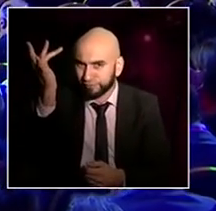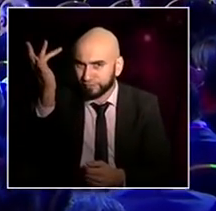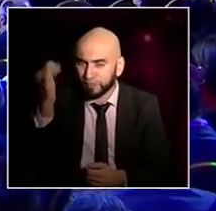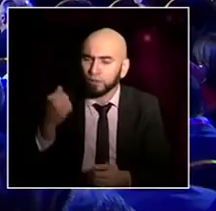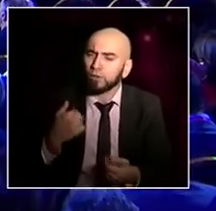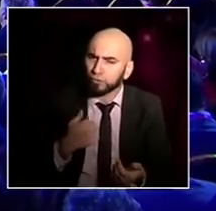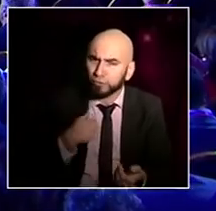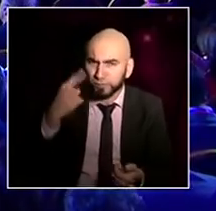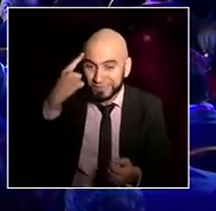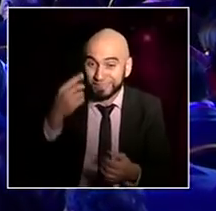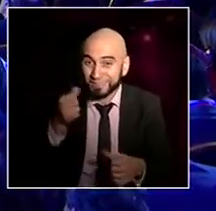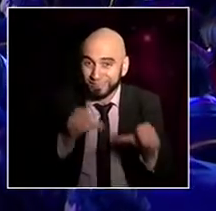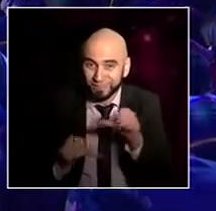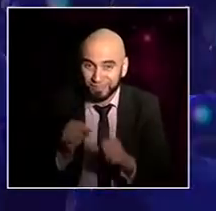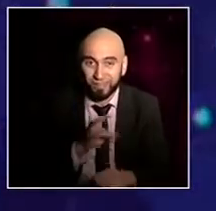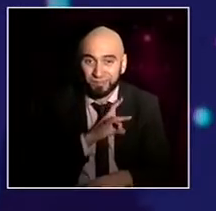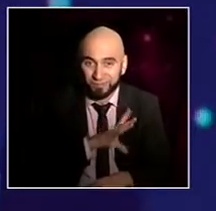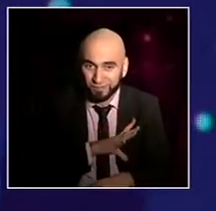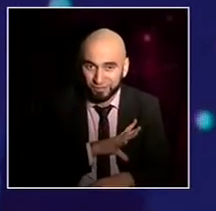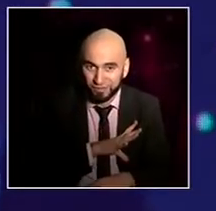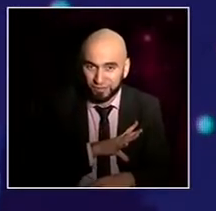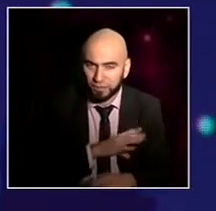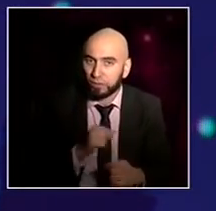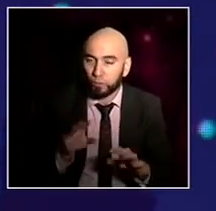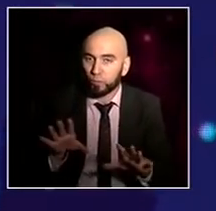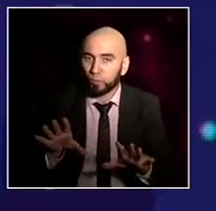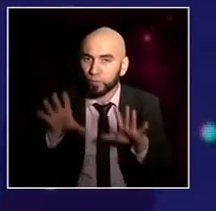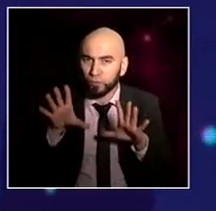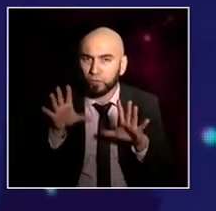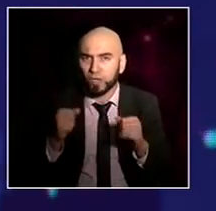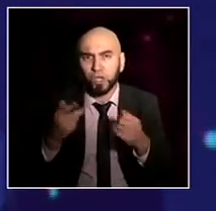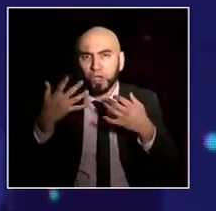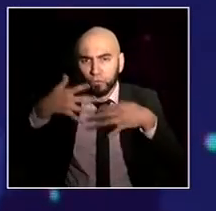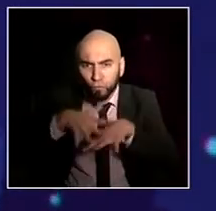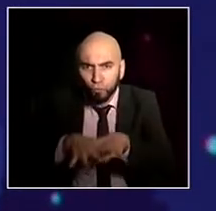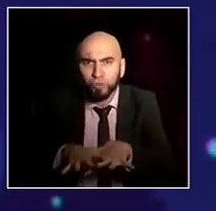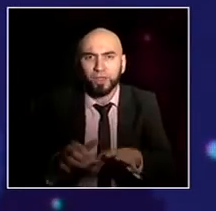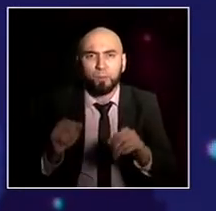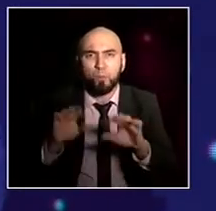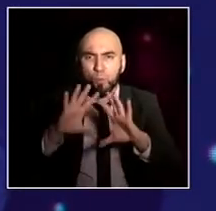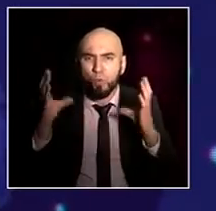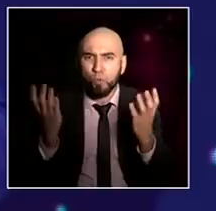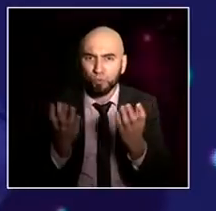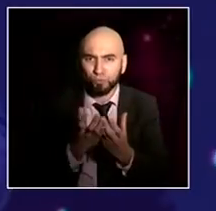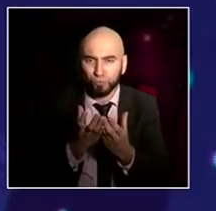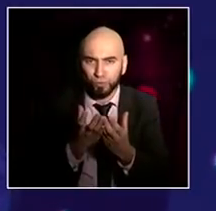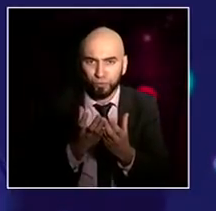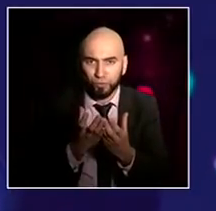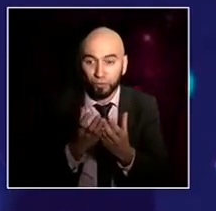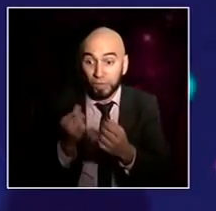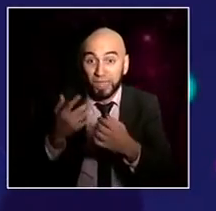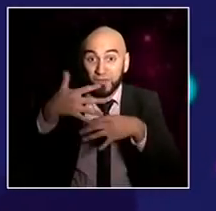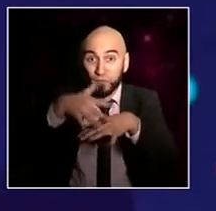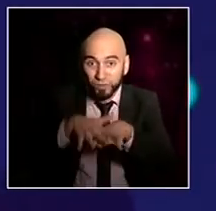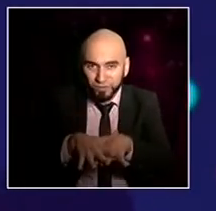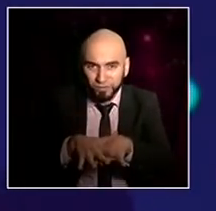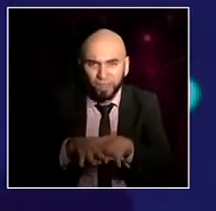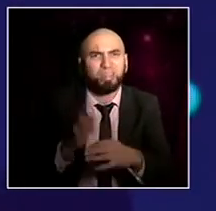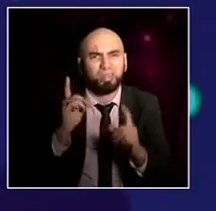que ciencia chilena es increíble e influyente en el resto del mundo. Y su influencia tiene que ser